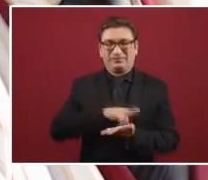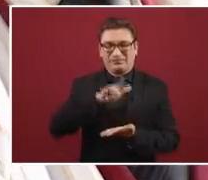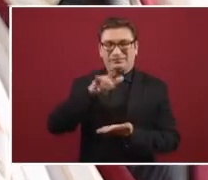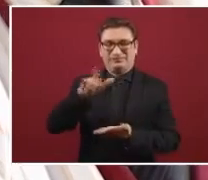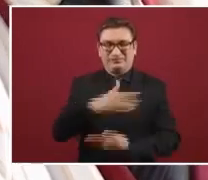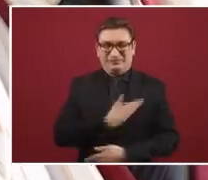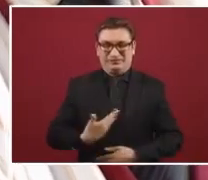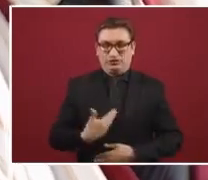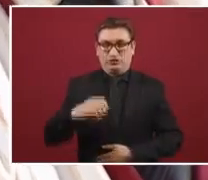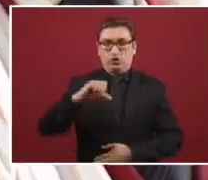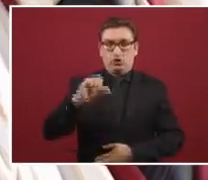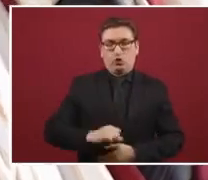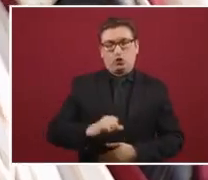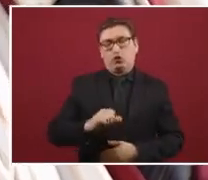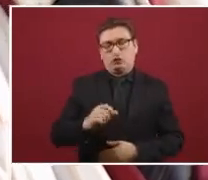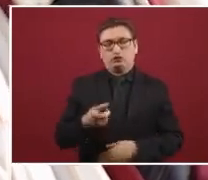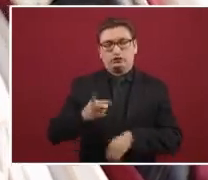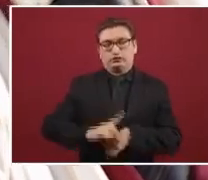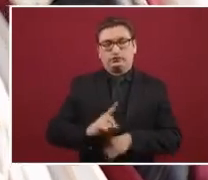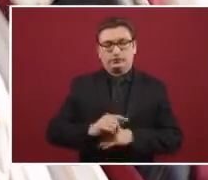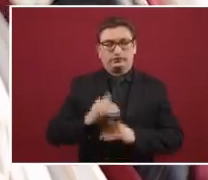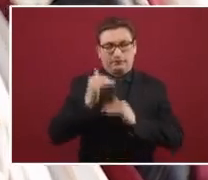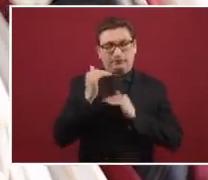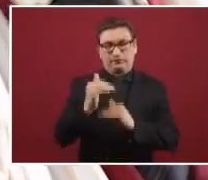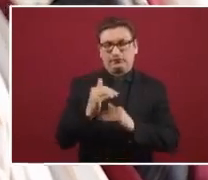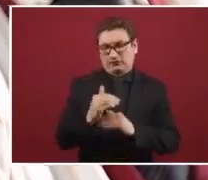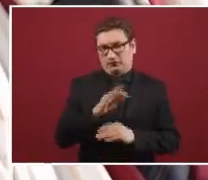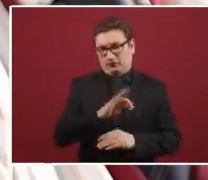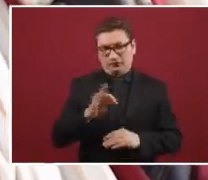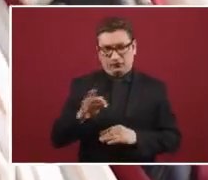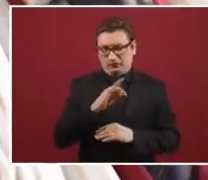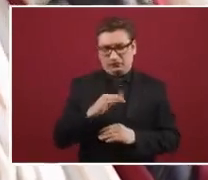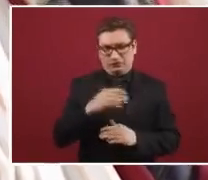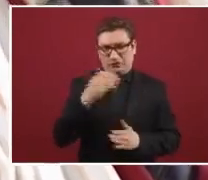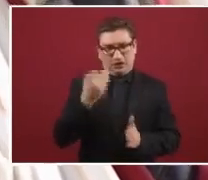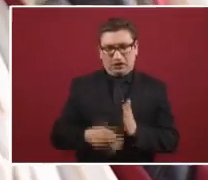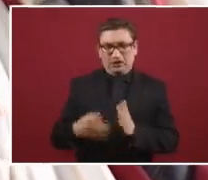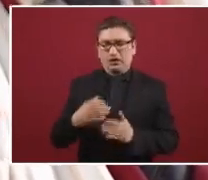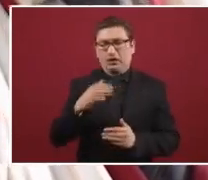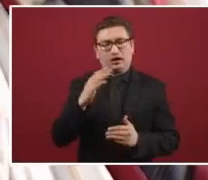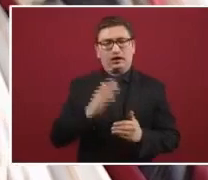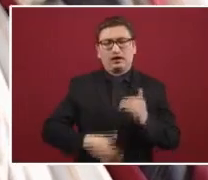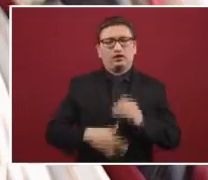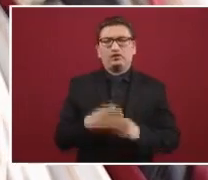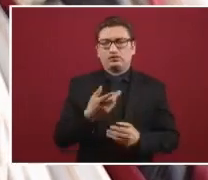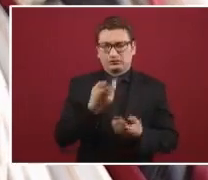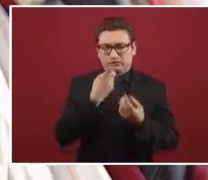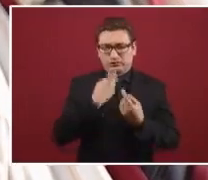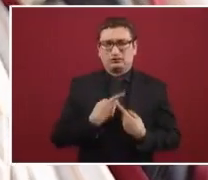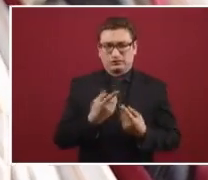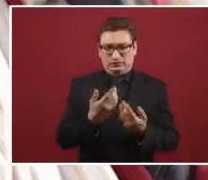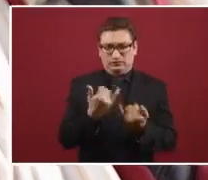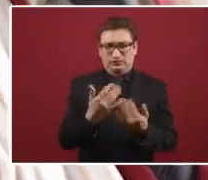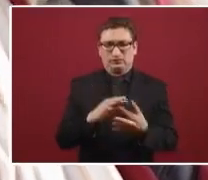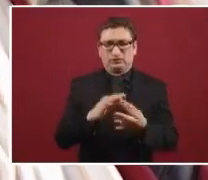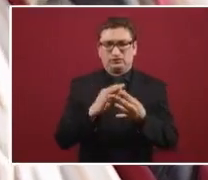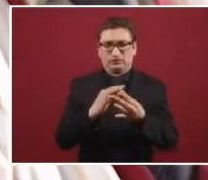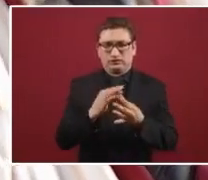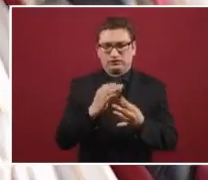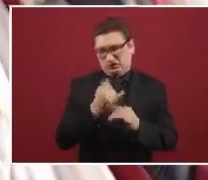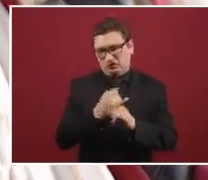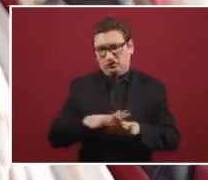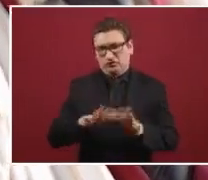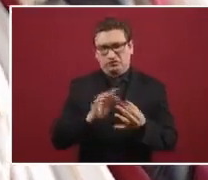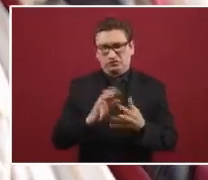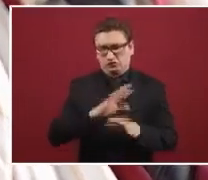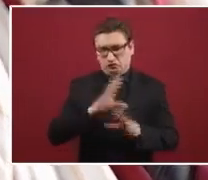hoy justamente vence un plazo importante que tiene que ver con pues los términos, ¿no? Si nos pudiera actualizar la información. Eso por un lado. Y